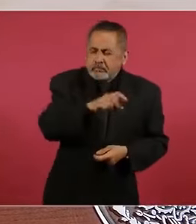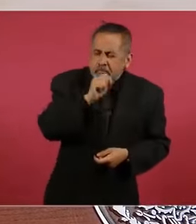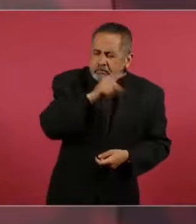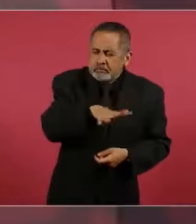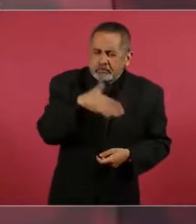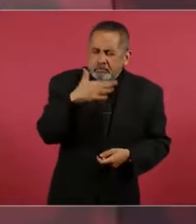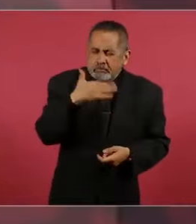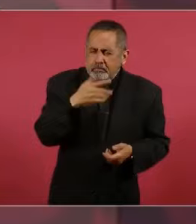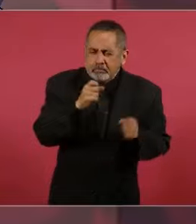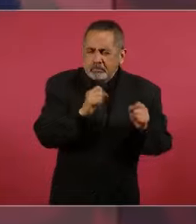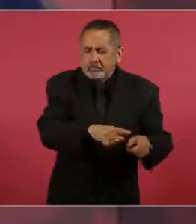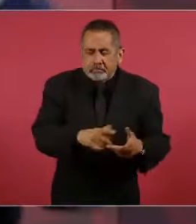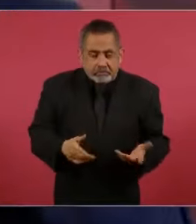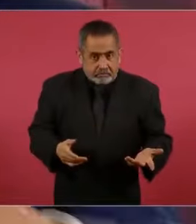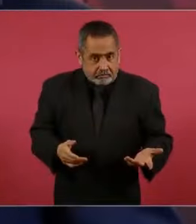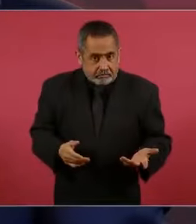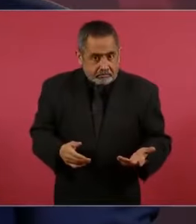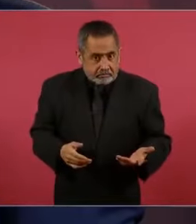y